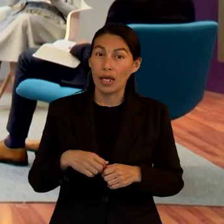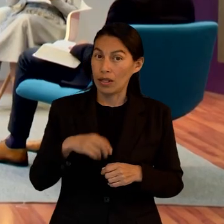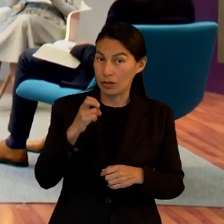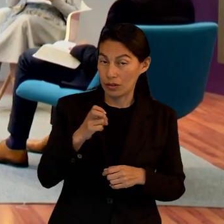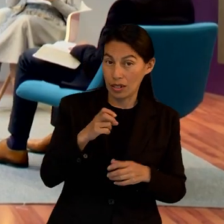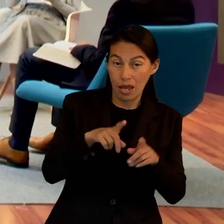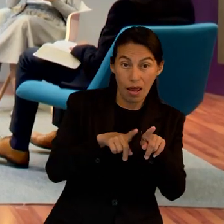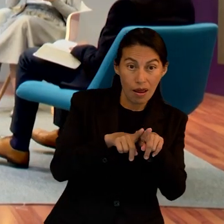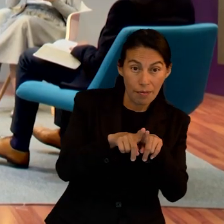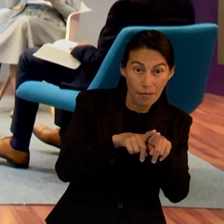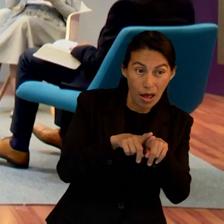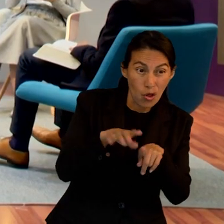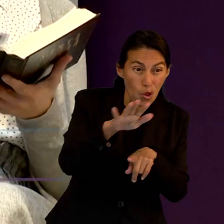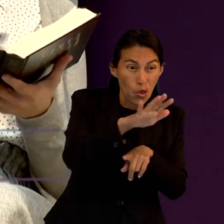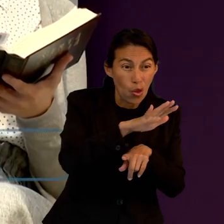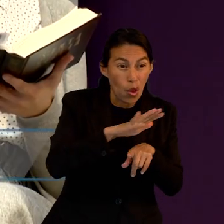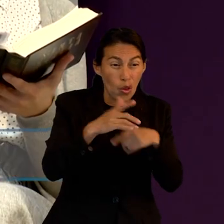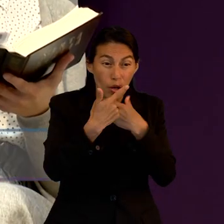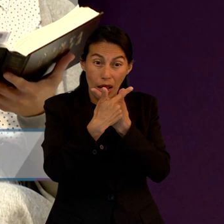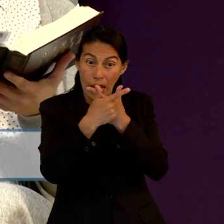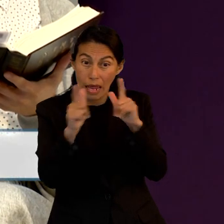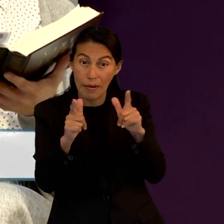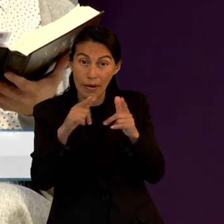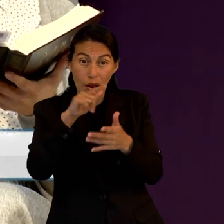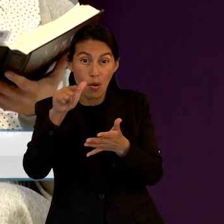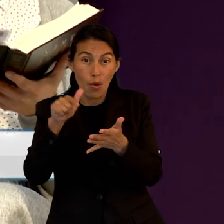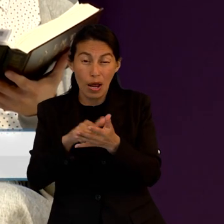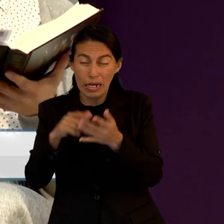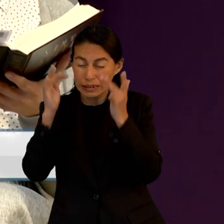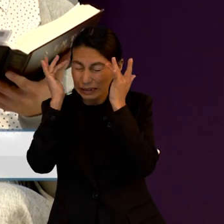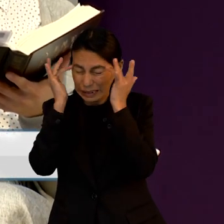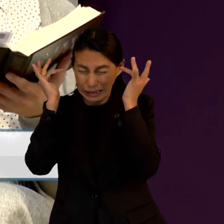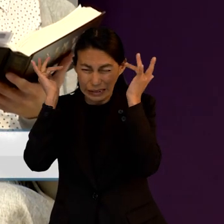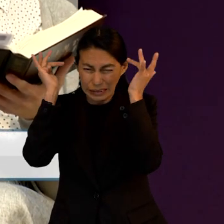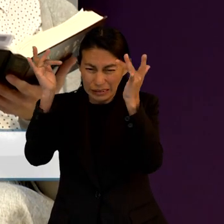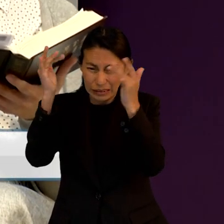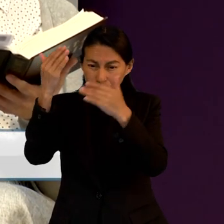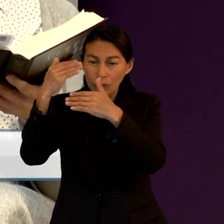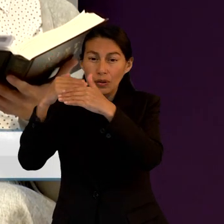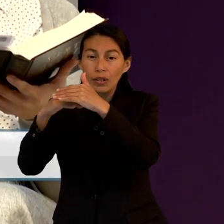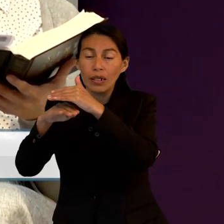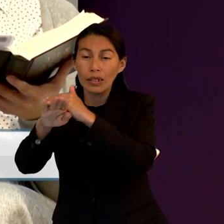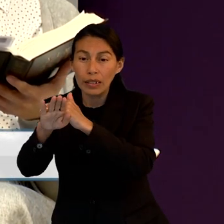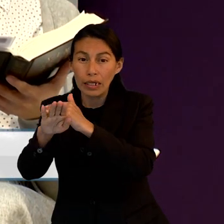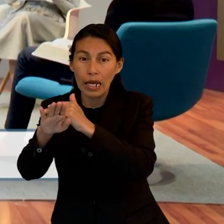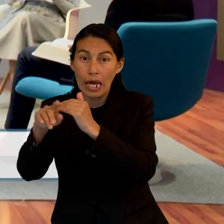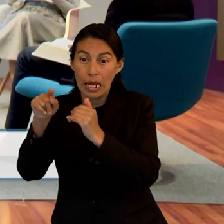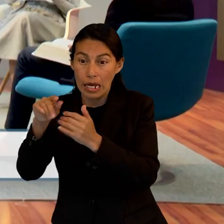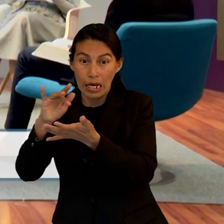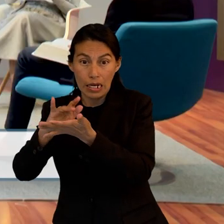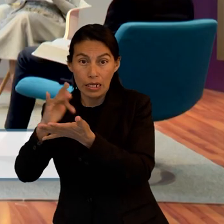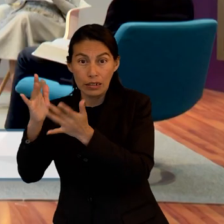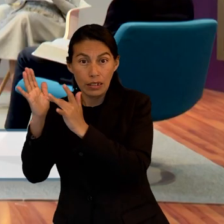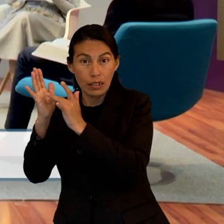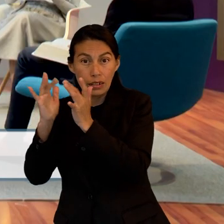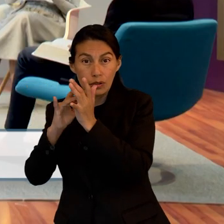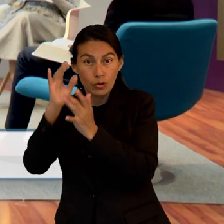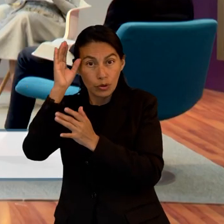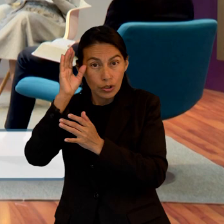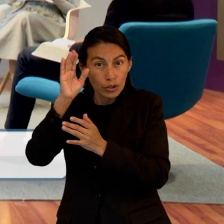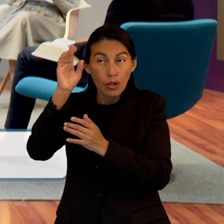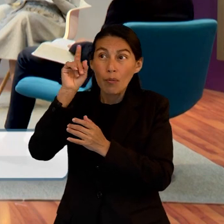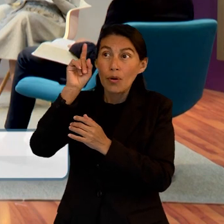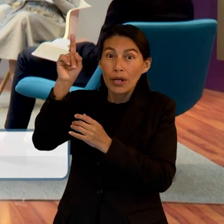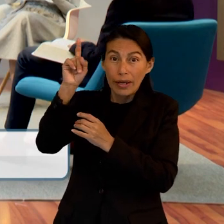dice así que hermanos teniendo libertad para entrar en el lugar santísimo por la sangre de jesucristo por el camino nuevo y